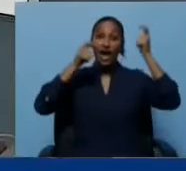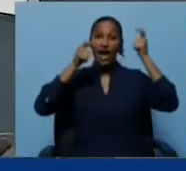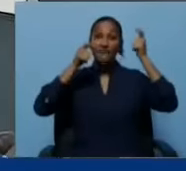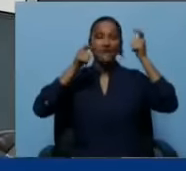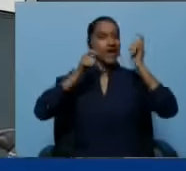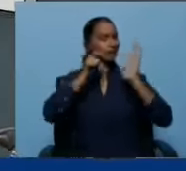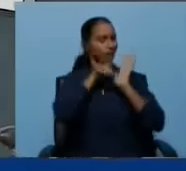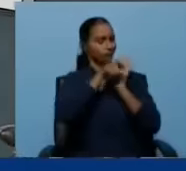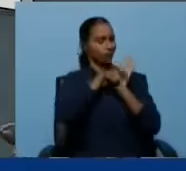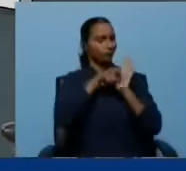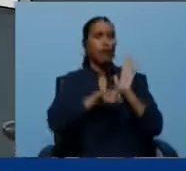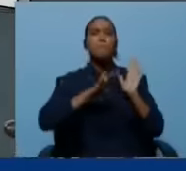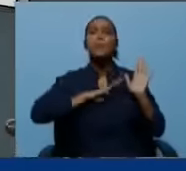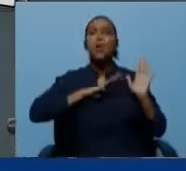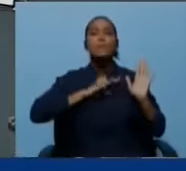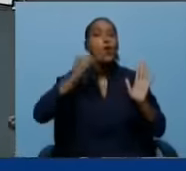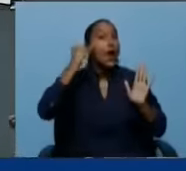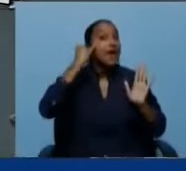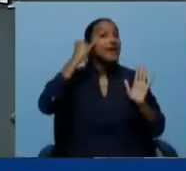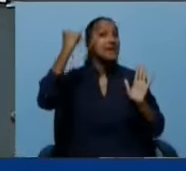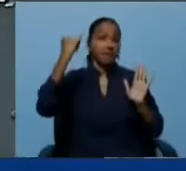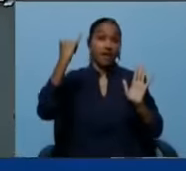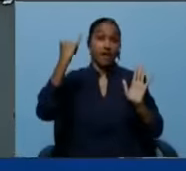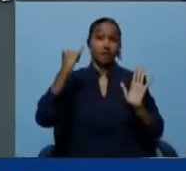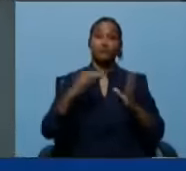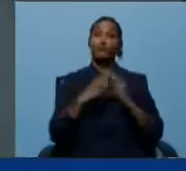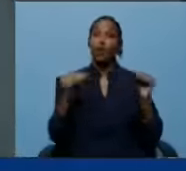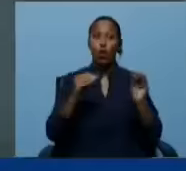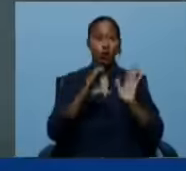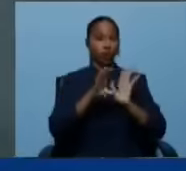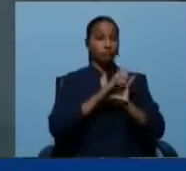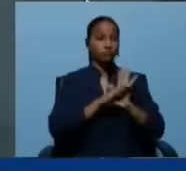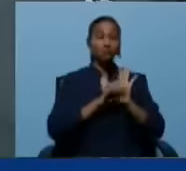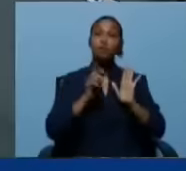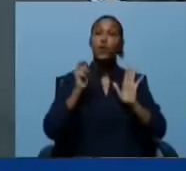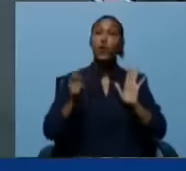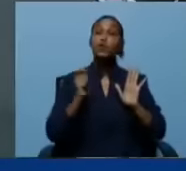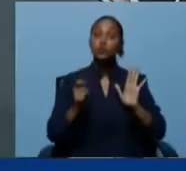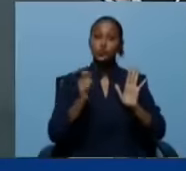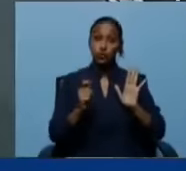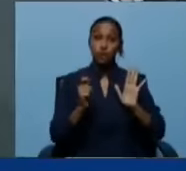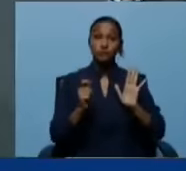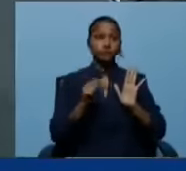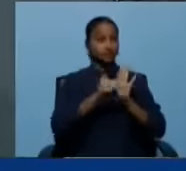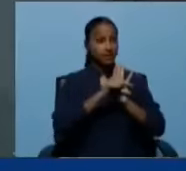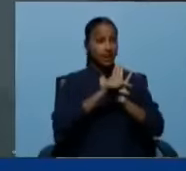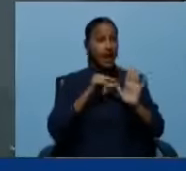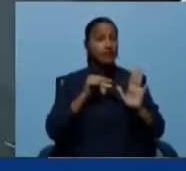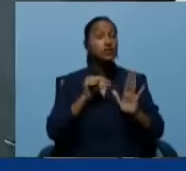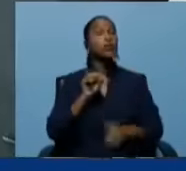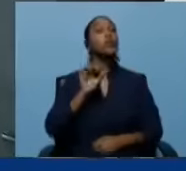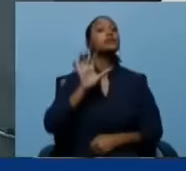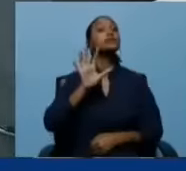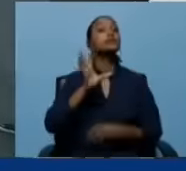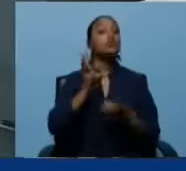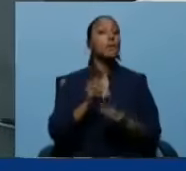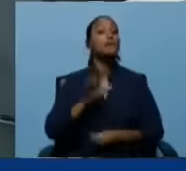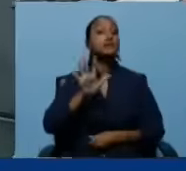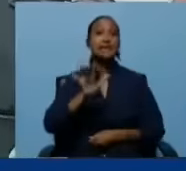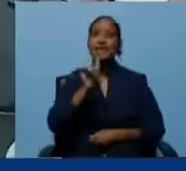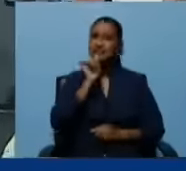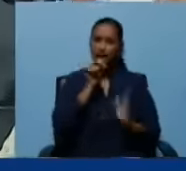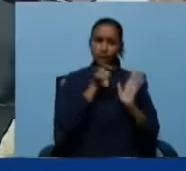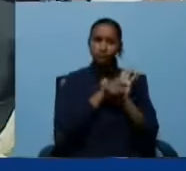Todo lo que es nuestra Constitución, el artículo 5, esto lo redactó de puño y letra